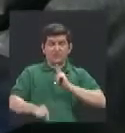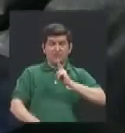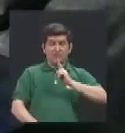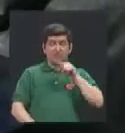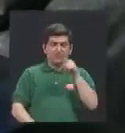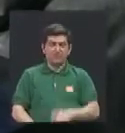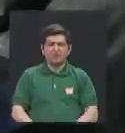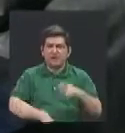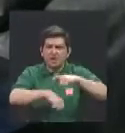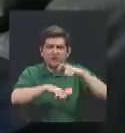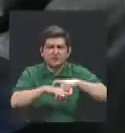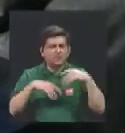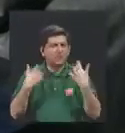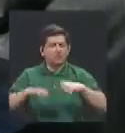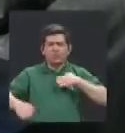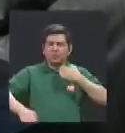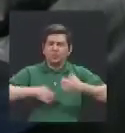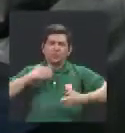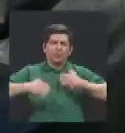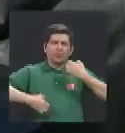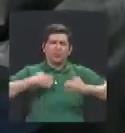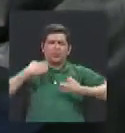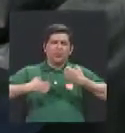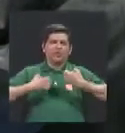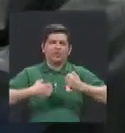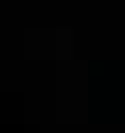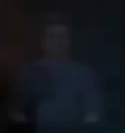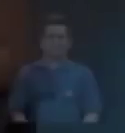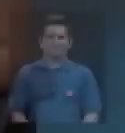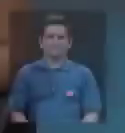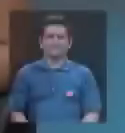queramos, pero es que realmente esas escenas son conmovedoras.